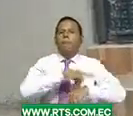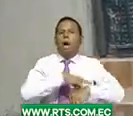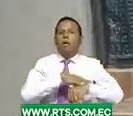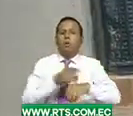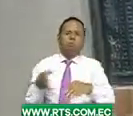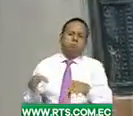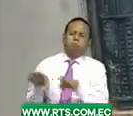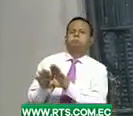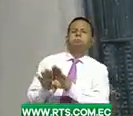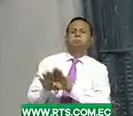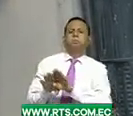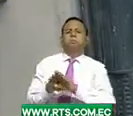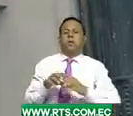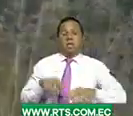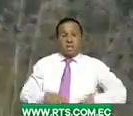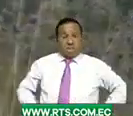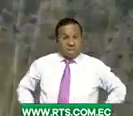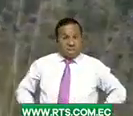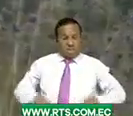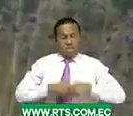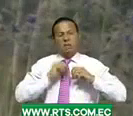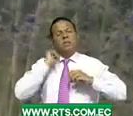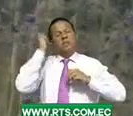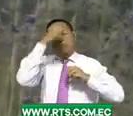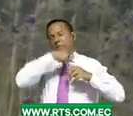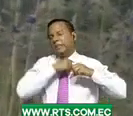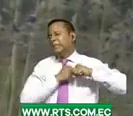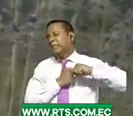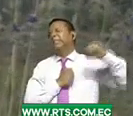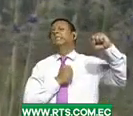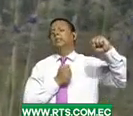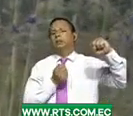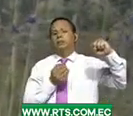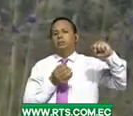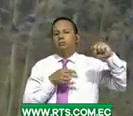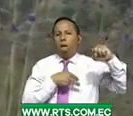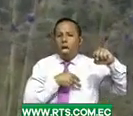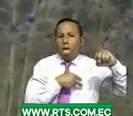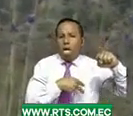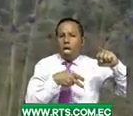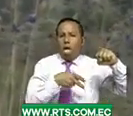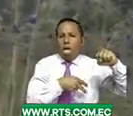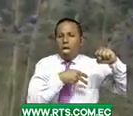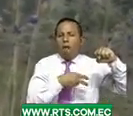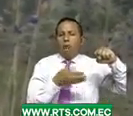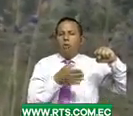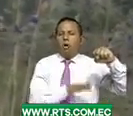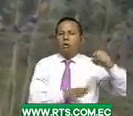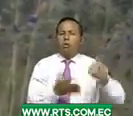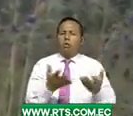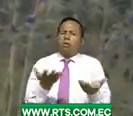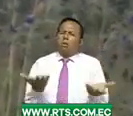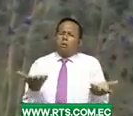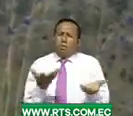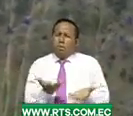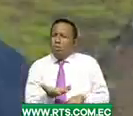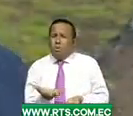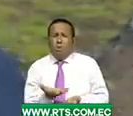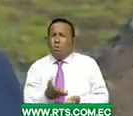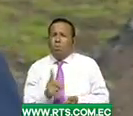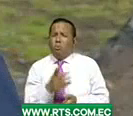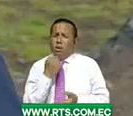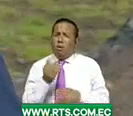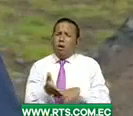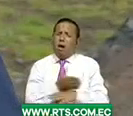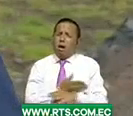que su amado la abandone. Poder conversar, y si es que uno está mal, mejor es abrir antes de que pase cosas mayor. Ya